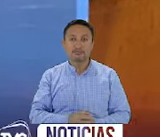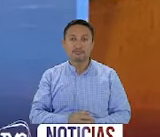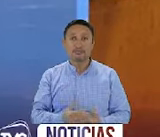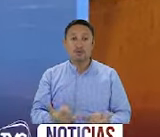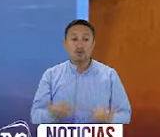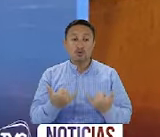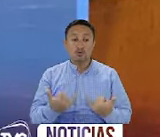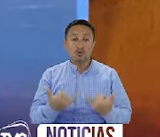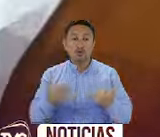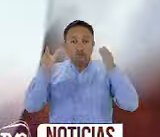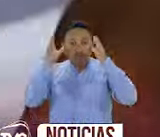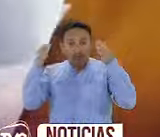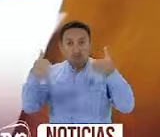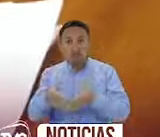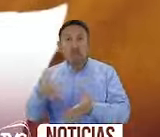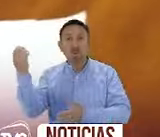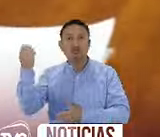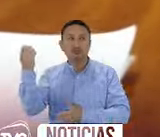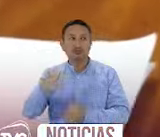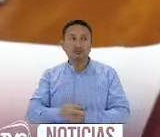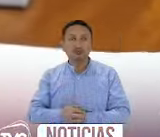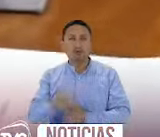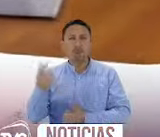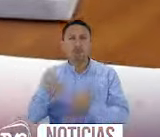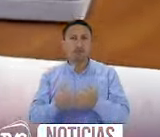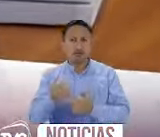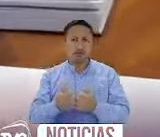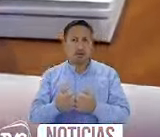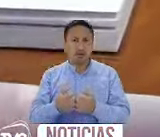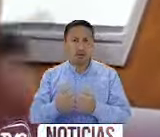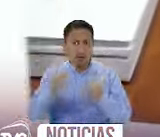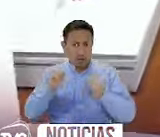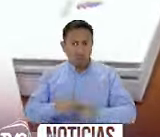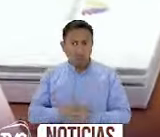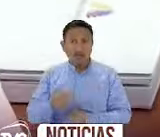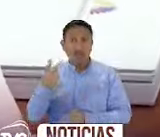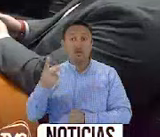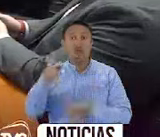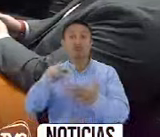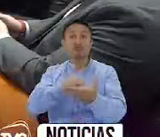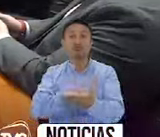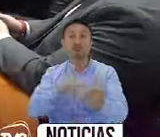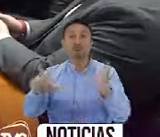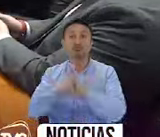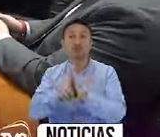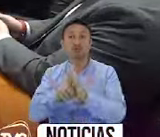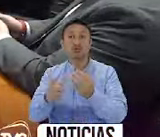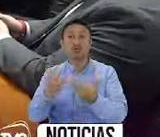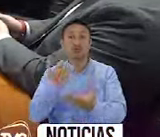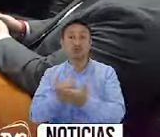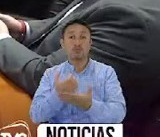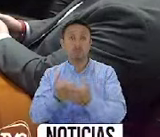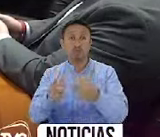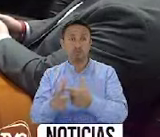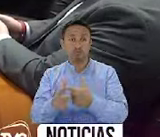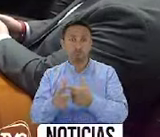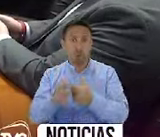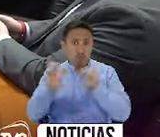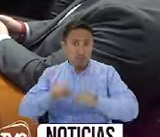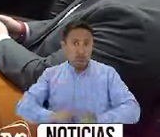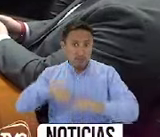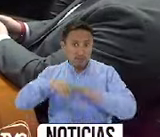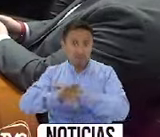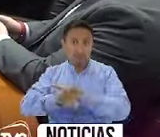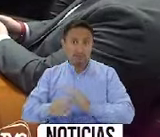focalizado, no existiría problema de que se ingresen dos proyectos de ley con el carácter de económico urgente. De no recibir respuesta